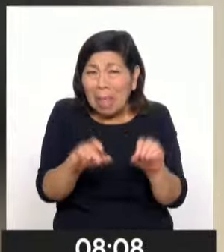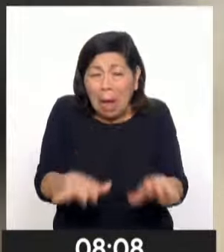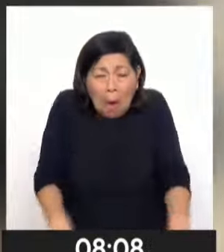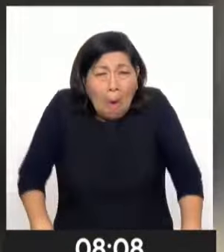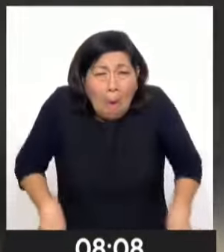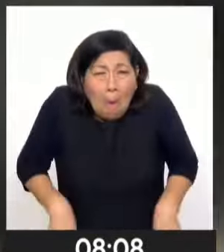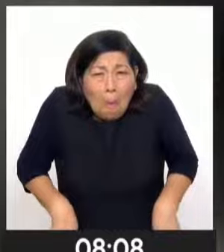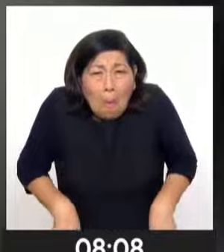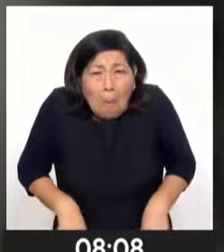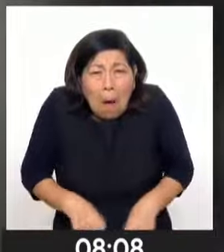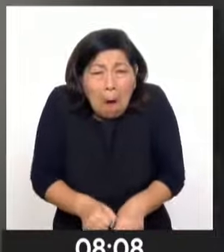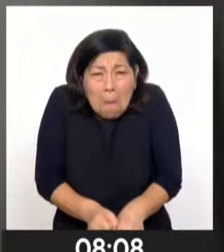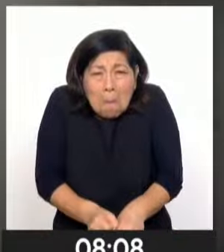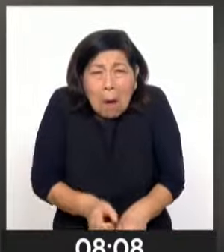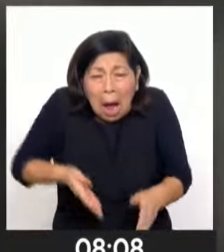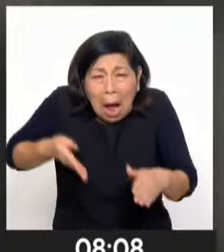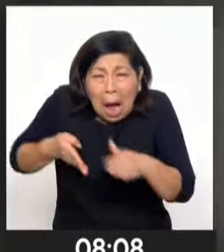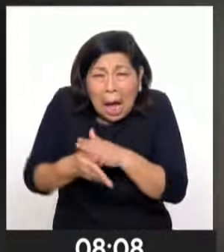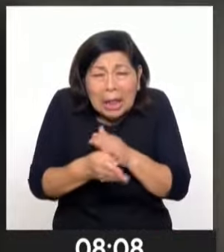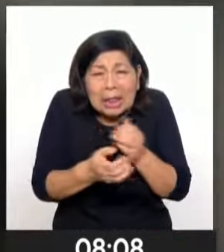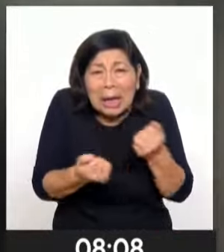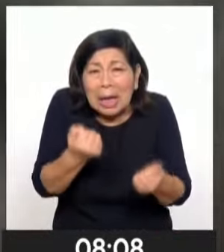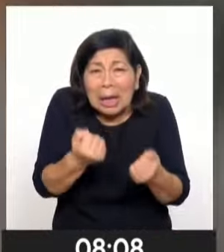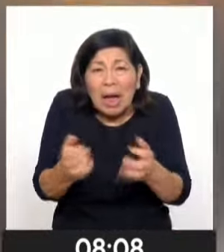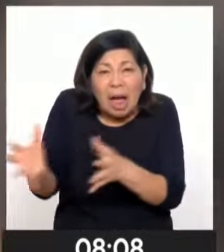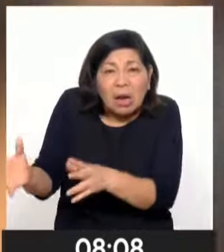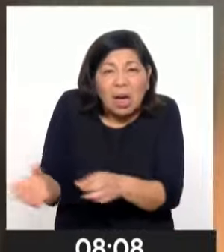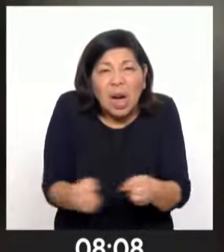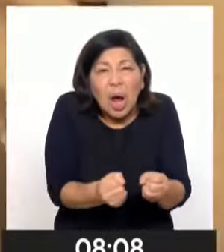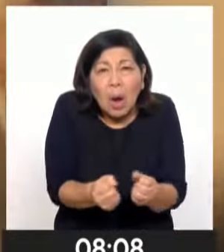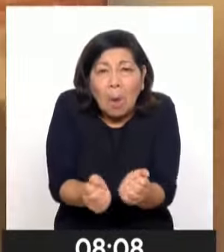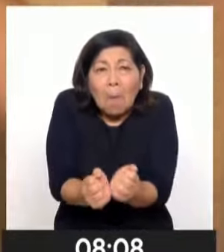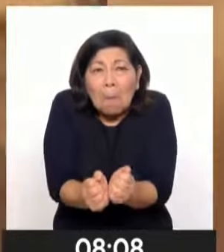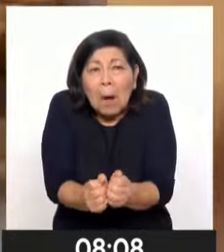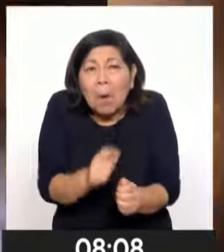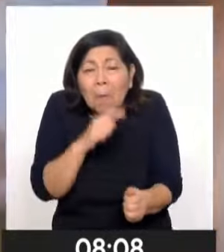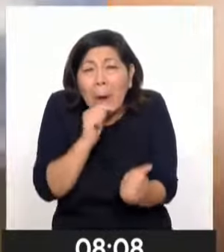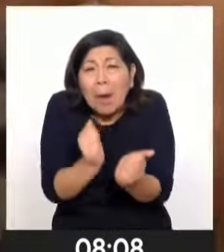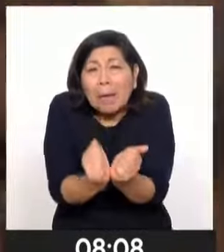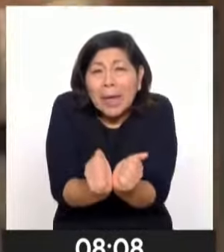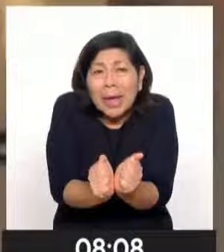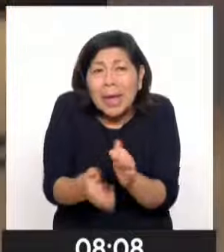es arrastrada hacia el interior del vehículo en el que se la llevan como rehén.